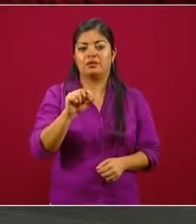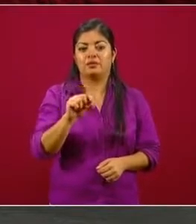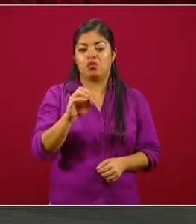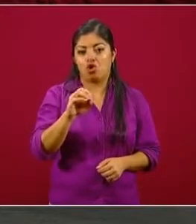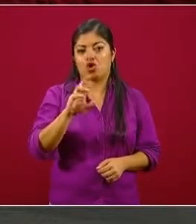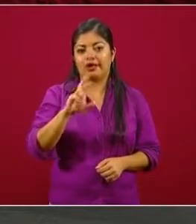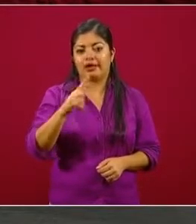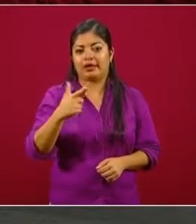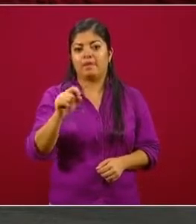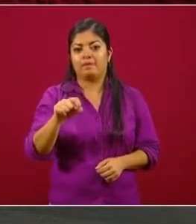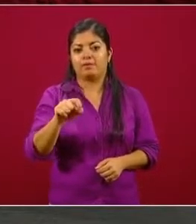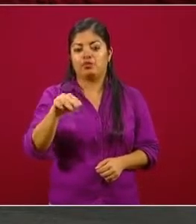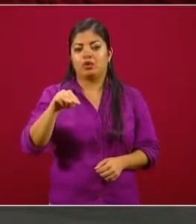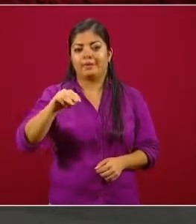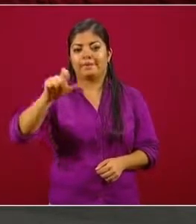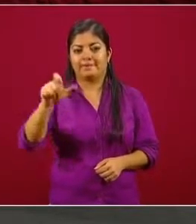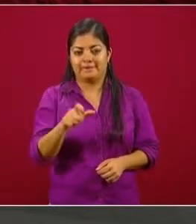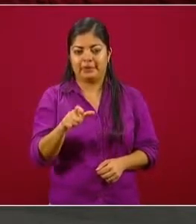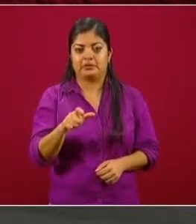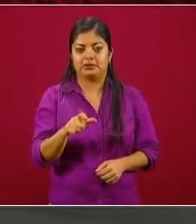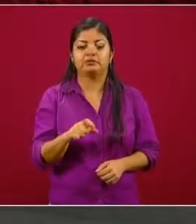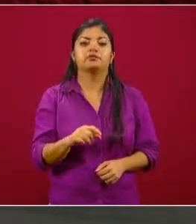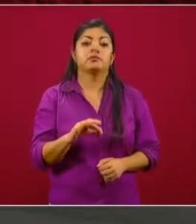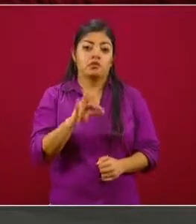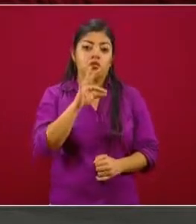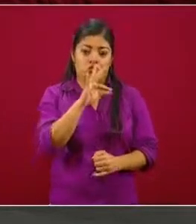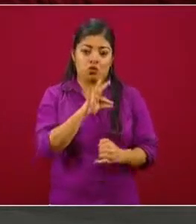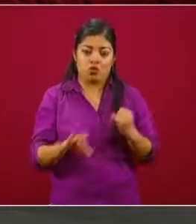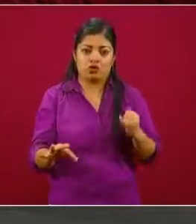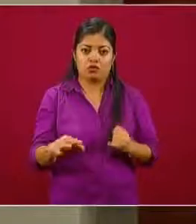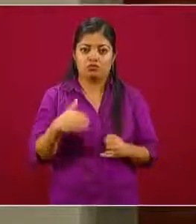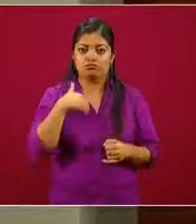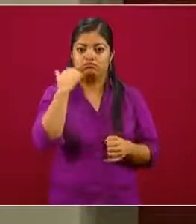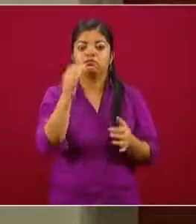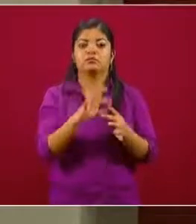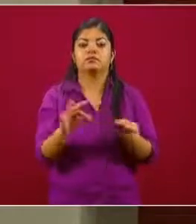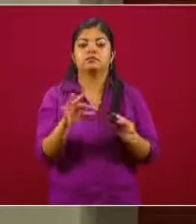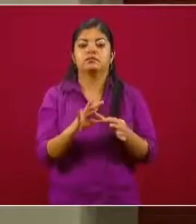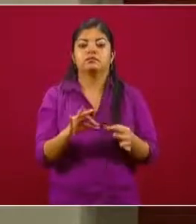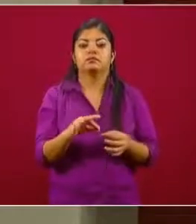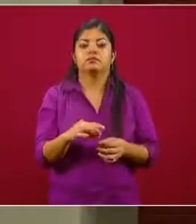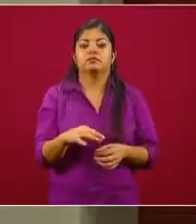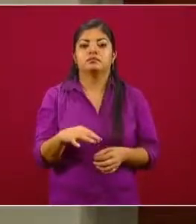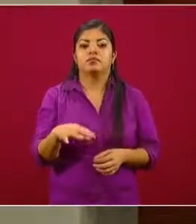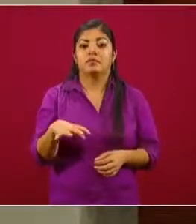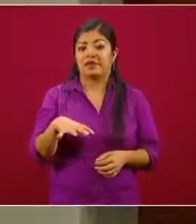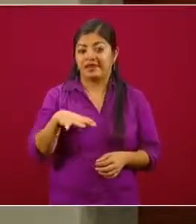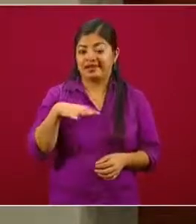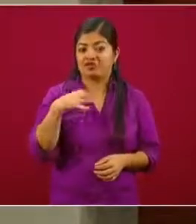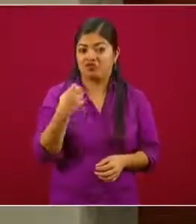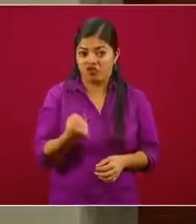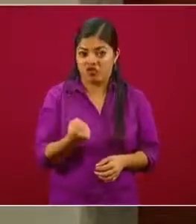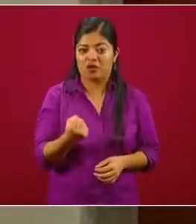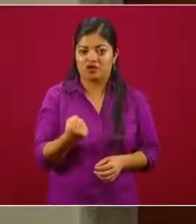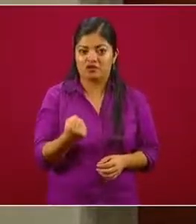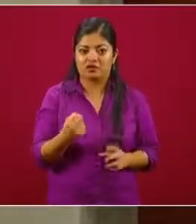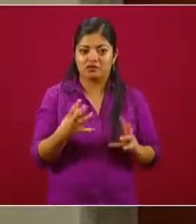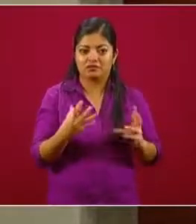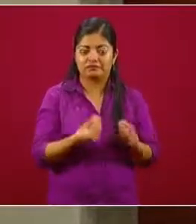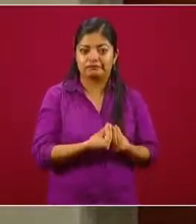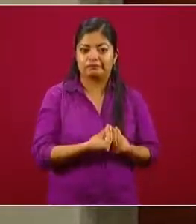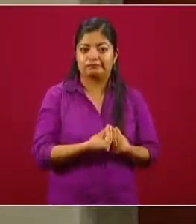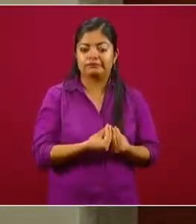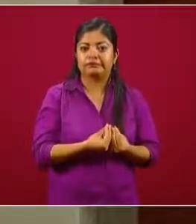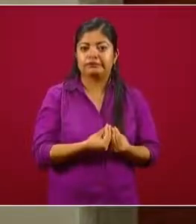conapred.org.mx. Y bueno, ya por último, pues decirles que este esfuerzo se